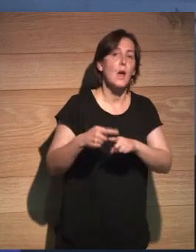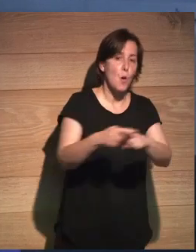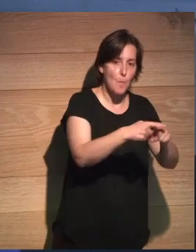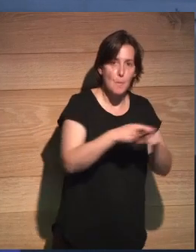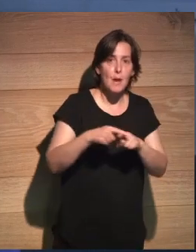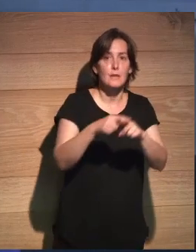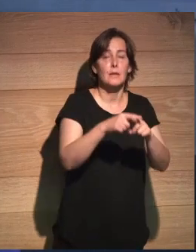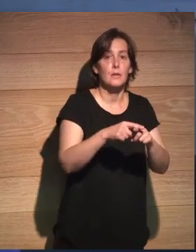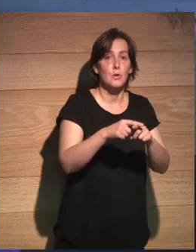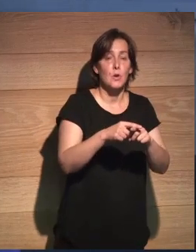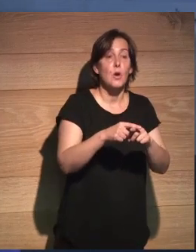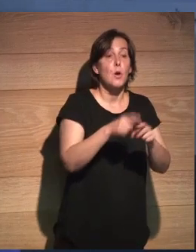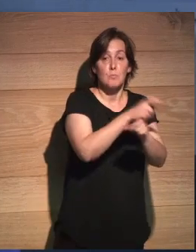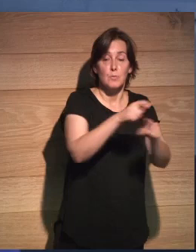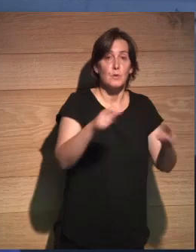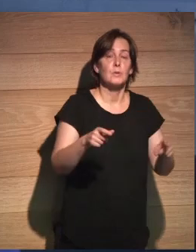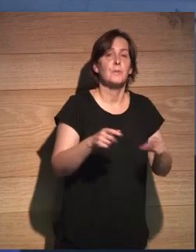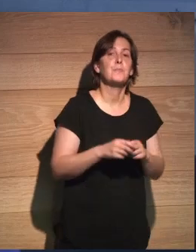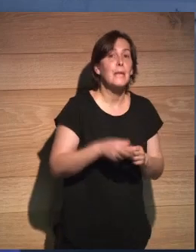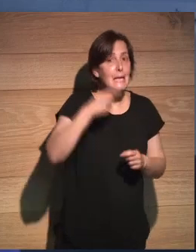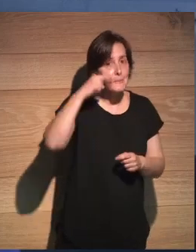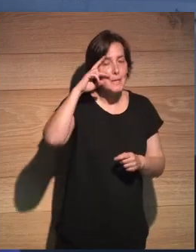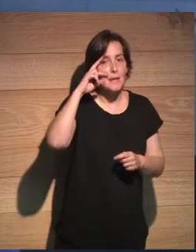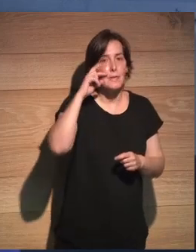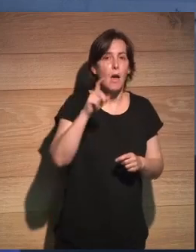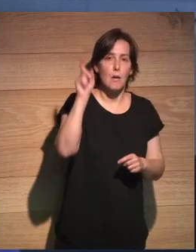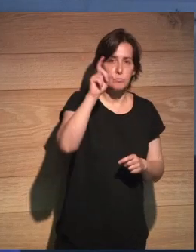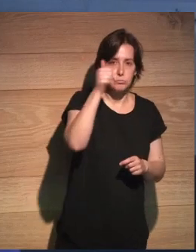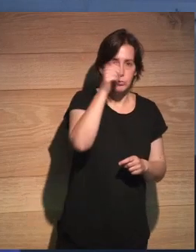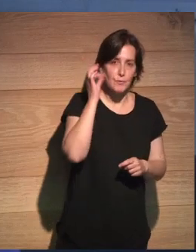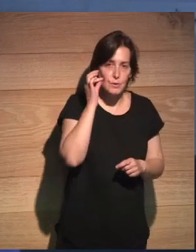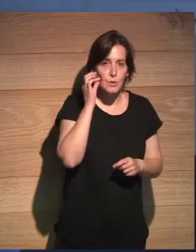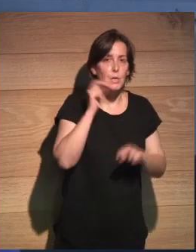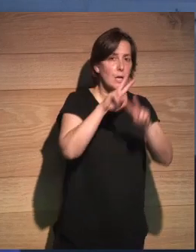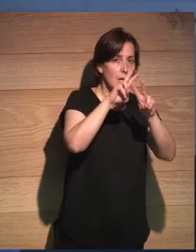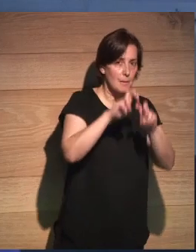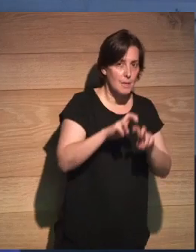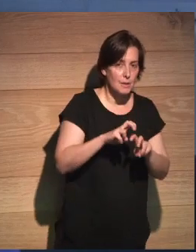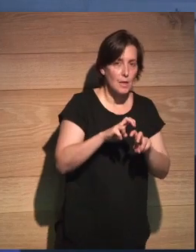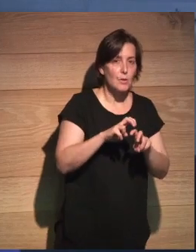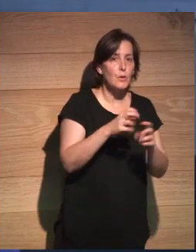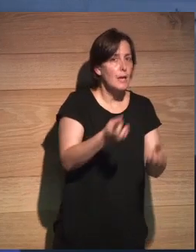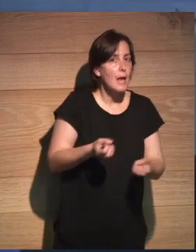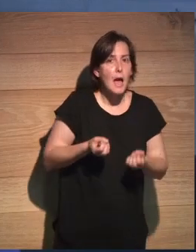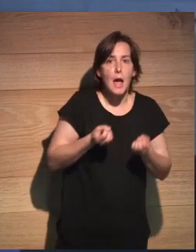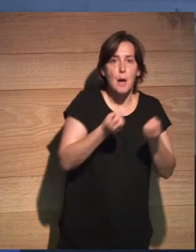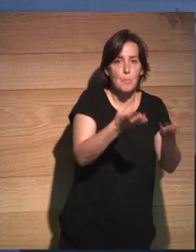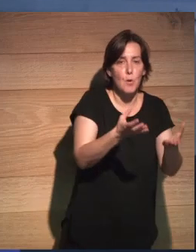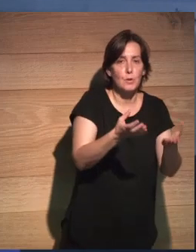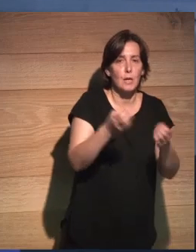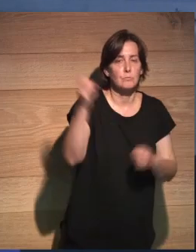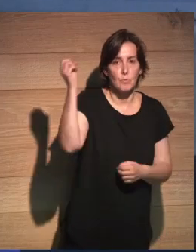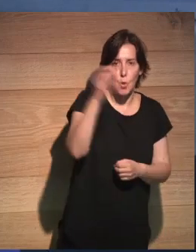público amplio la experiencia de profesores e investigadores que arrojan luz sobre temas relevantes mediante